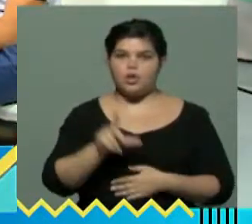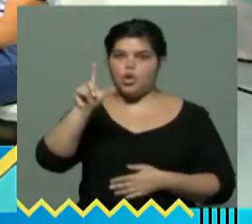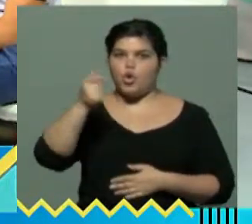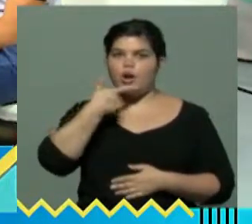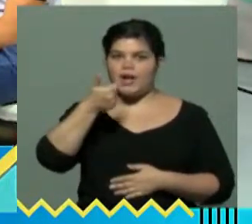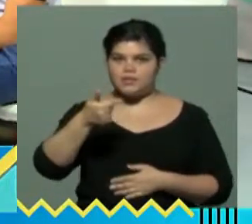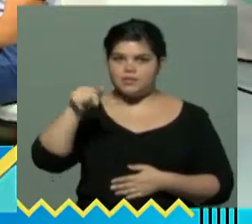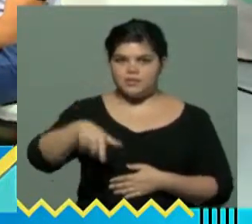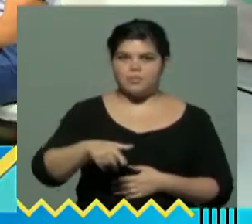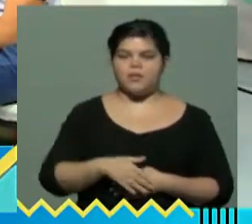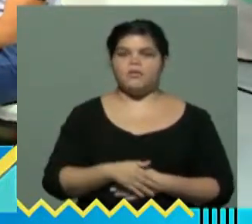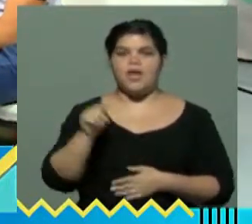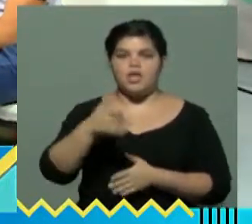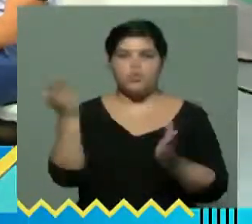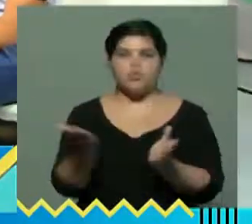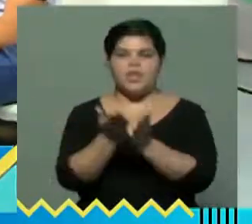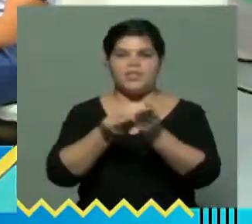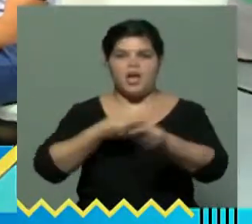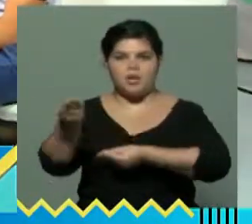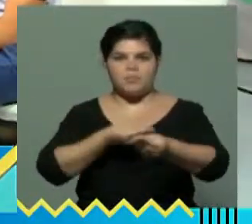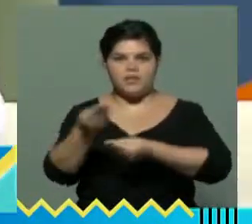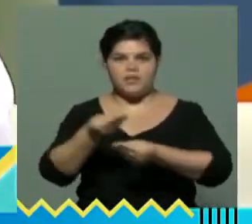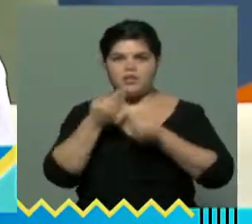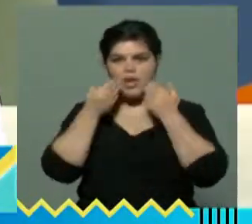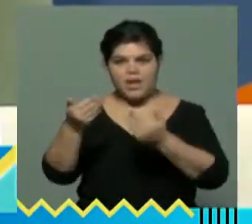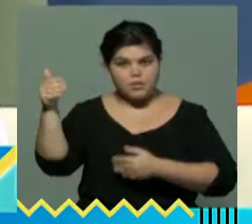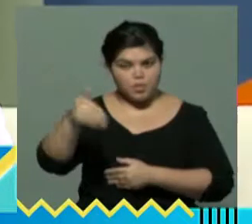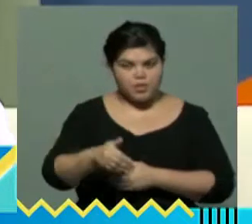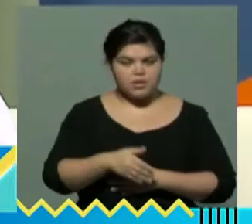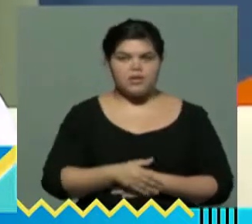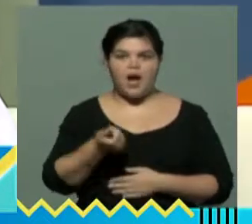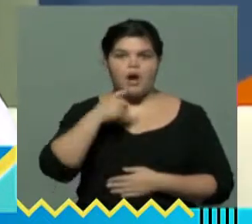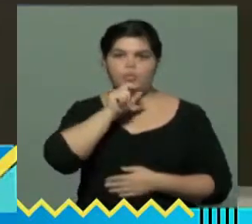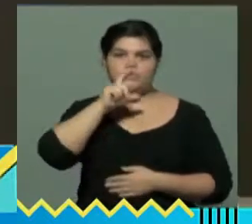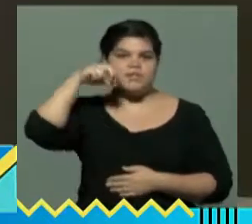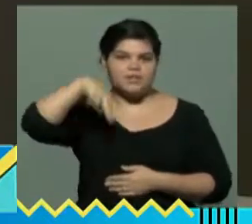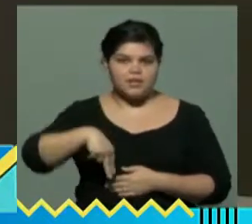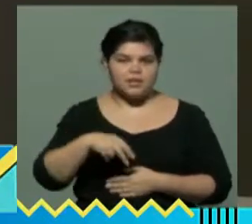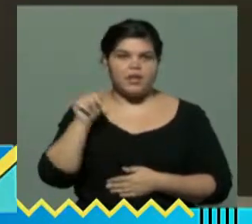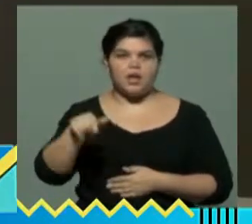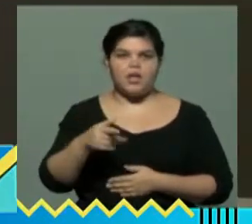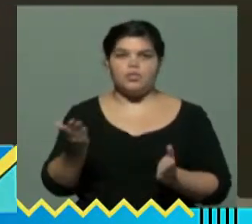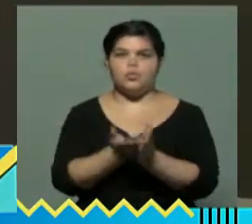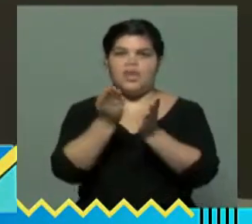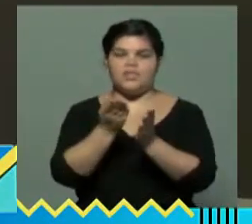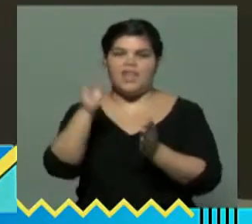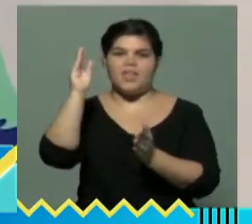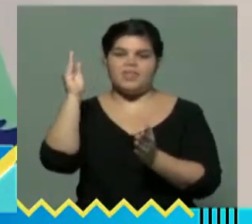Lucas Brusadín, estudiante de Administración de primer año, gracias por estar hoy. Y Agustín Galán, estudiante de Derecho en cuarto año.